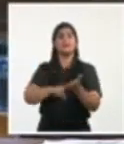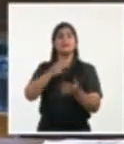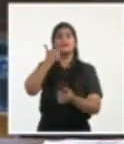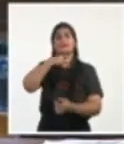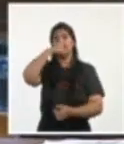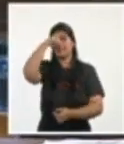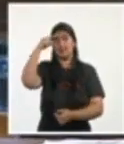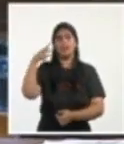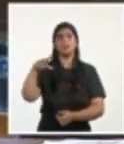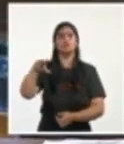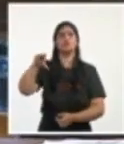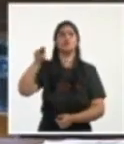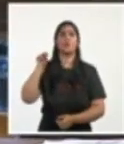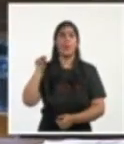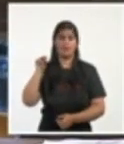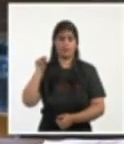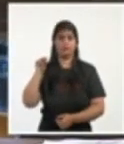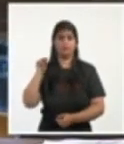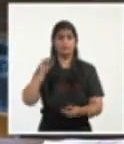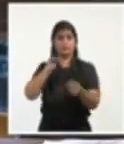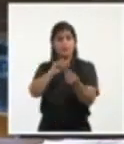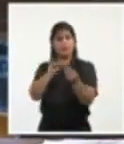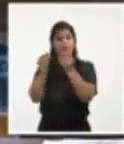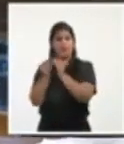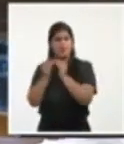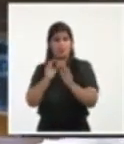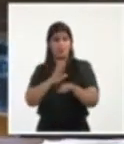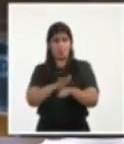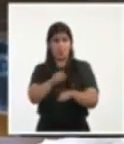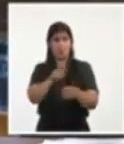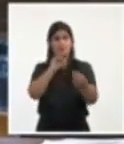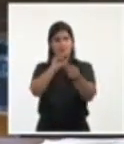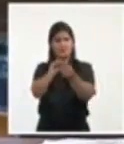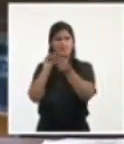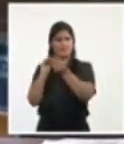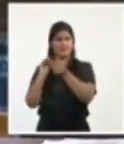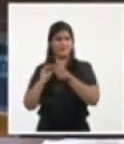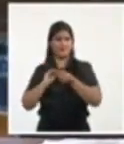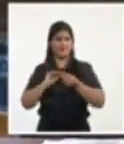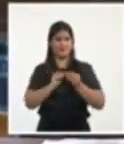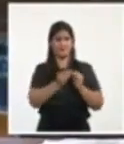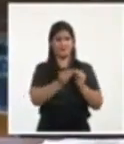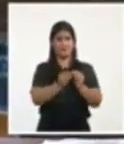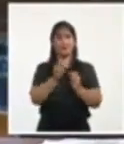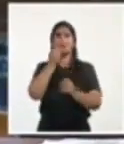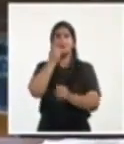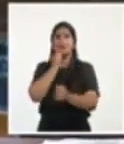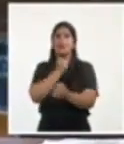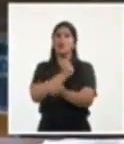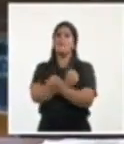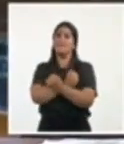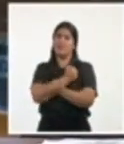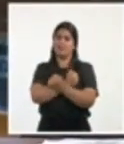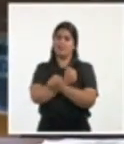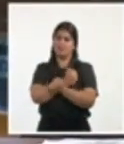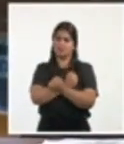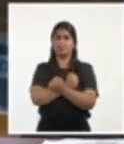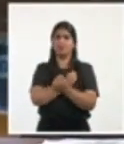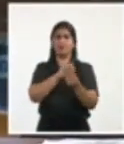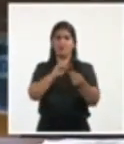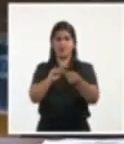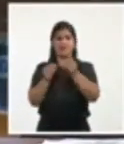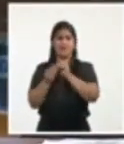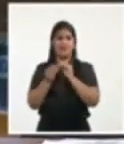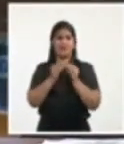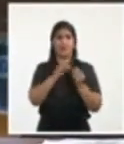de contagios, hay un grupo de elementos que se han estado viendo y seguro que después se pueden profundizar más y no lo voy a hacer en